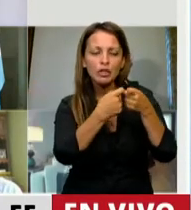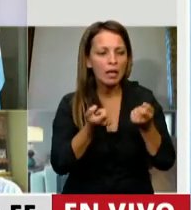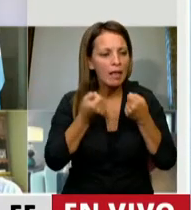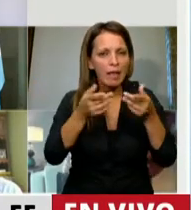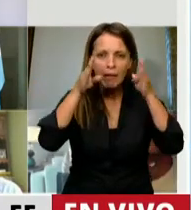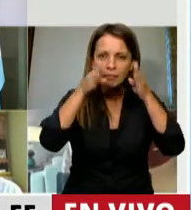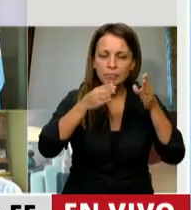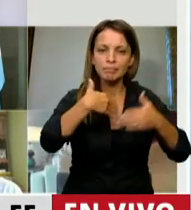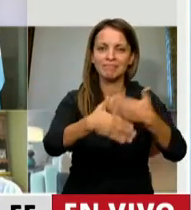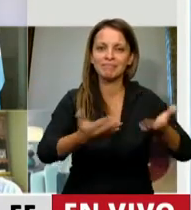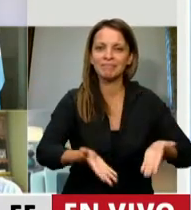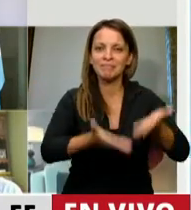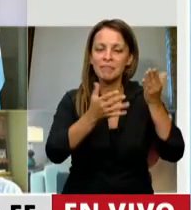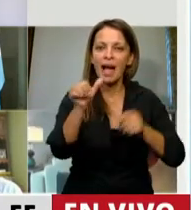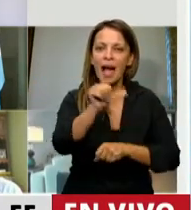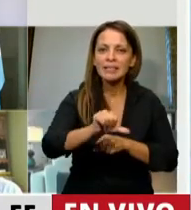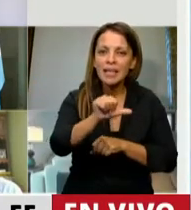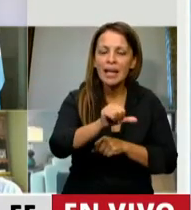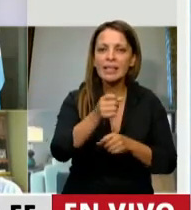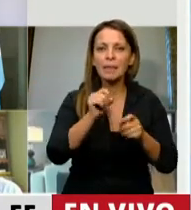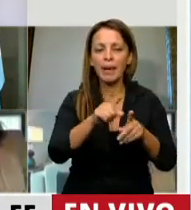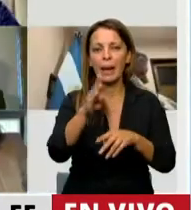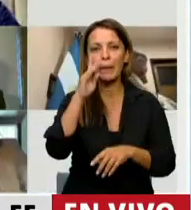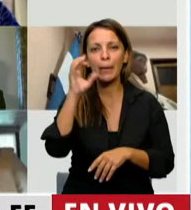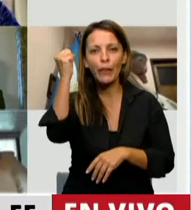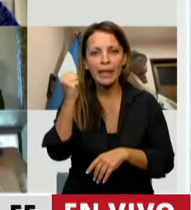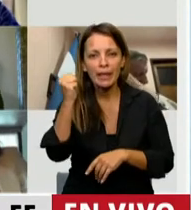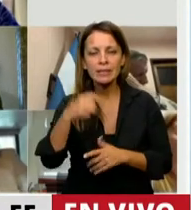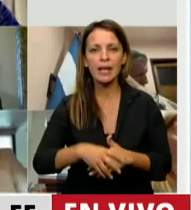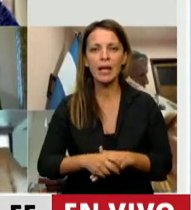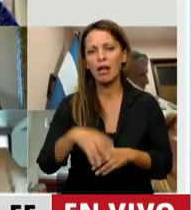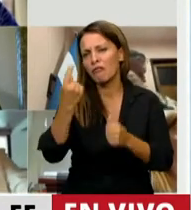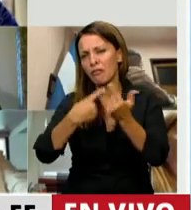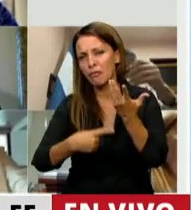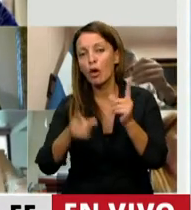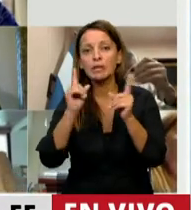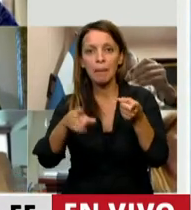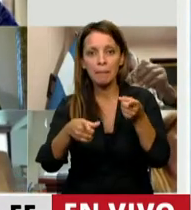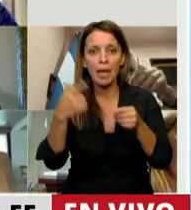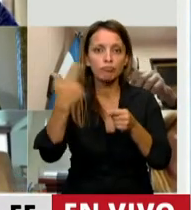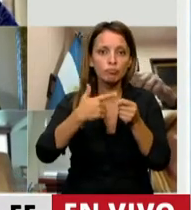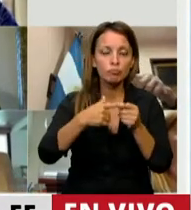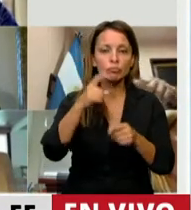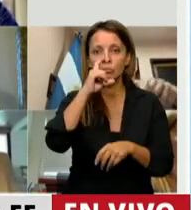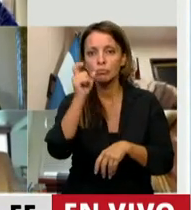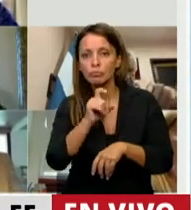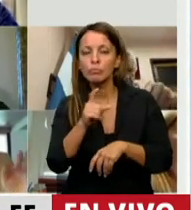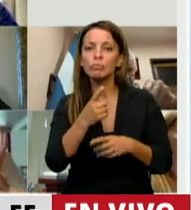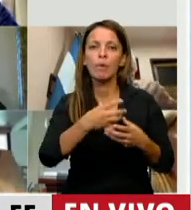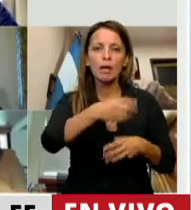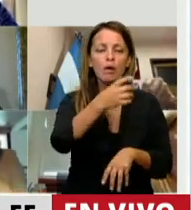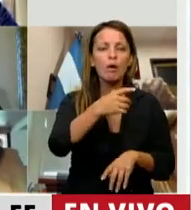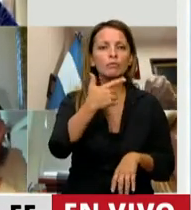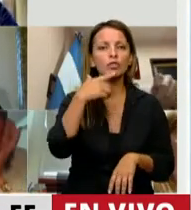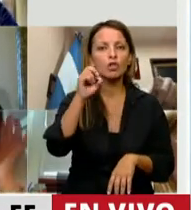al aceite en la cadena de valor del biodiesel, etcétera, o el del etanol, o el alcohol en base a sorgo,